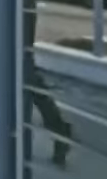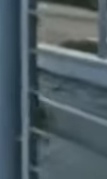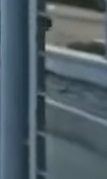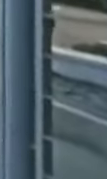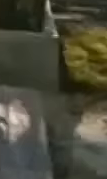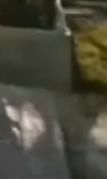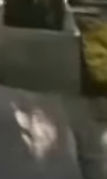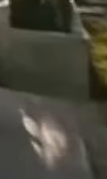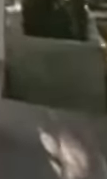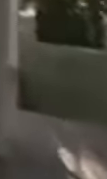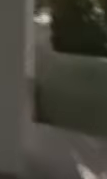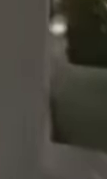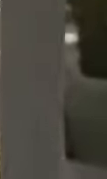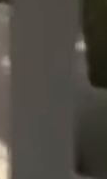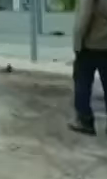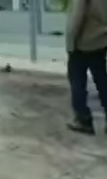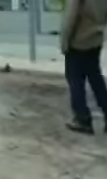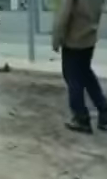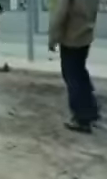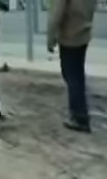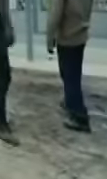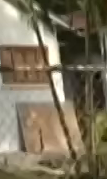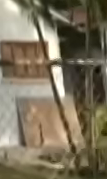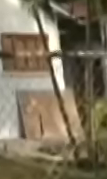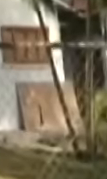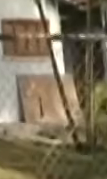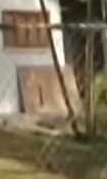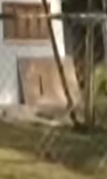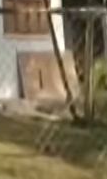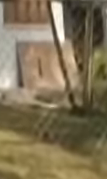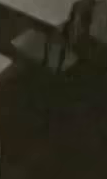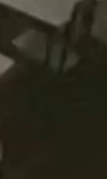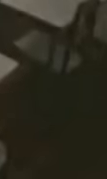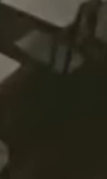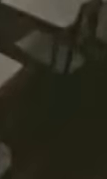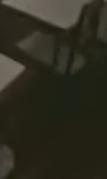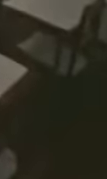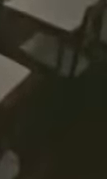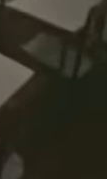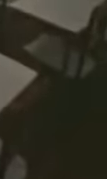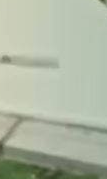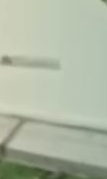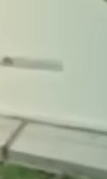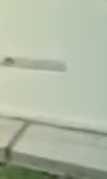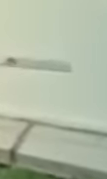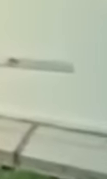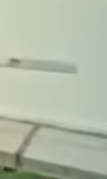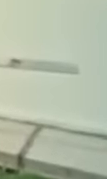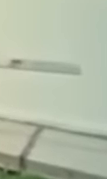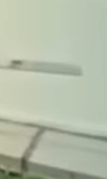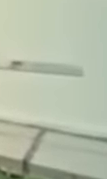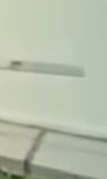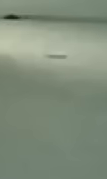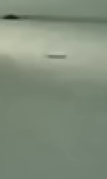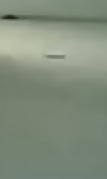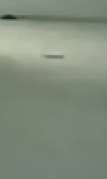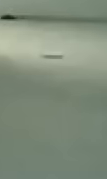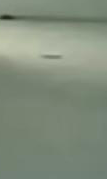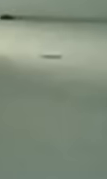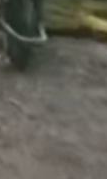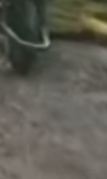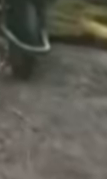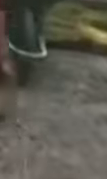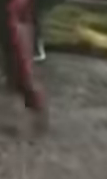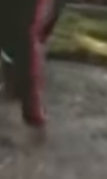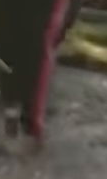allá. También hemos fortalecido las comunidades aledañas. La escuela local y el ambulatorio han sido